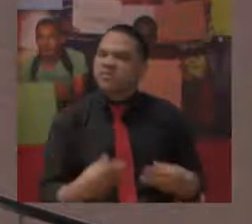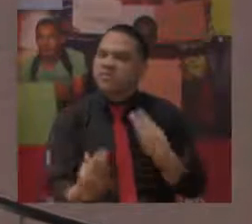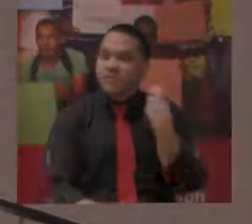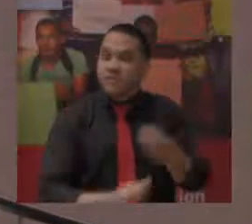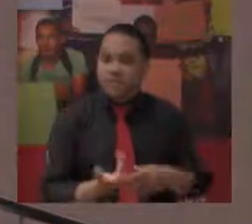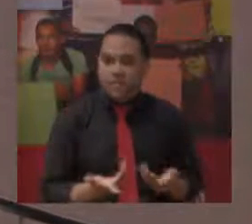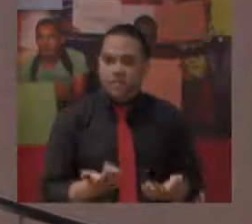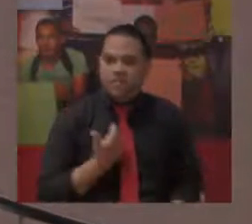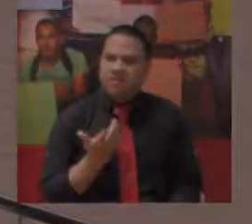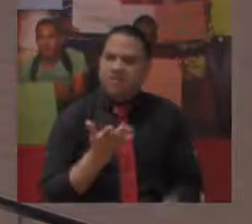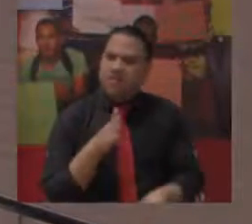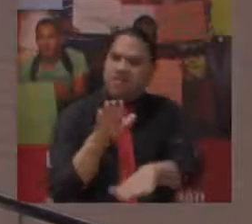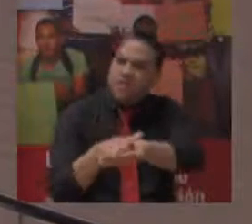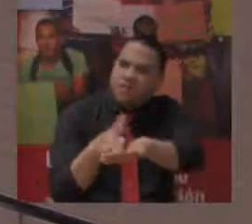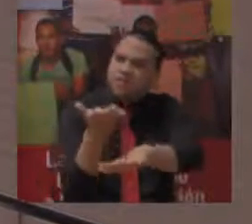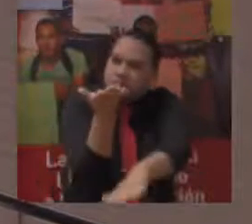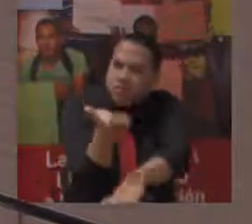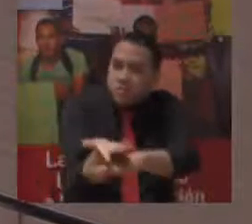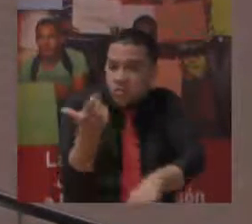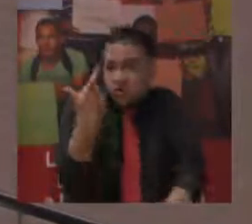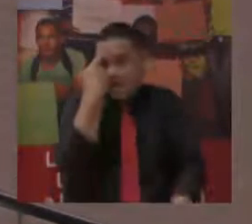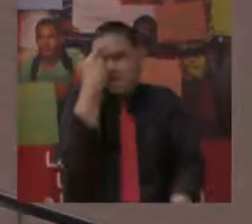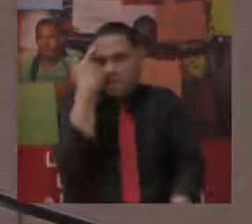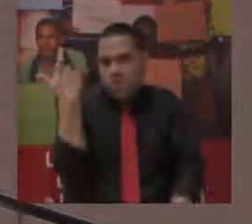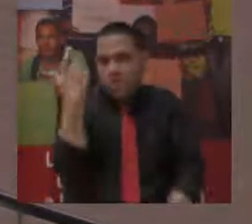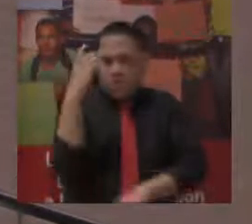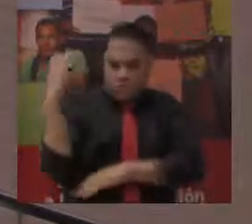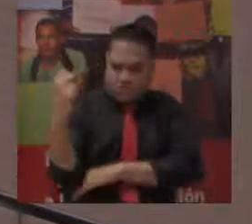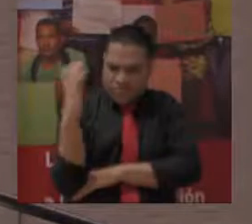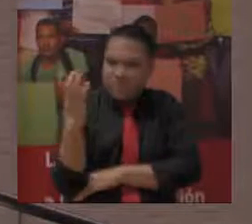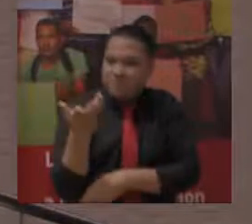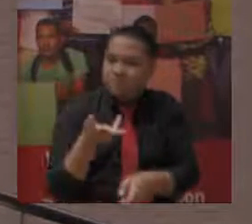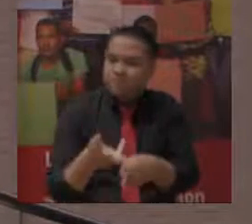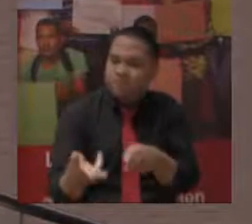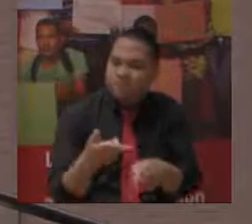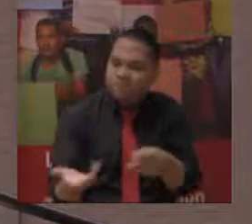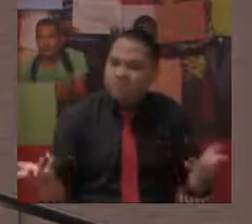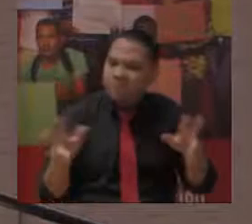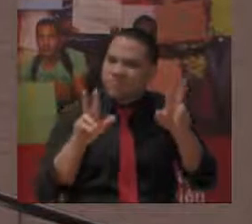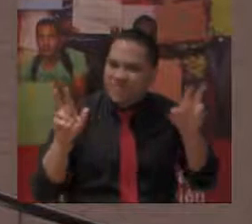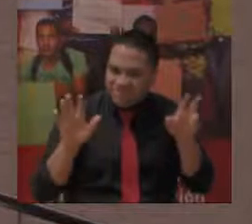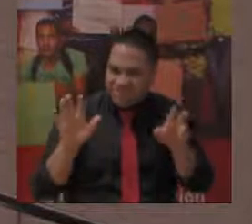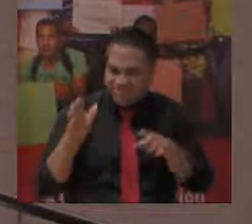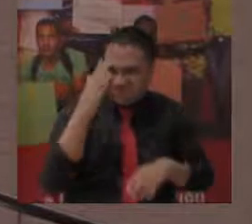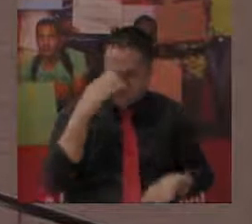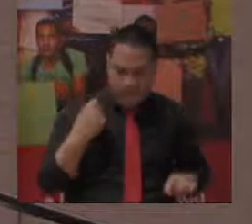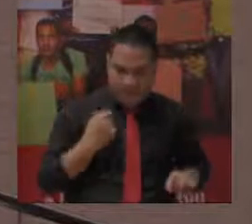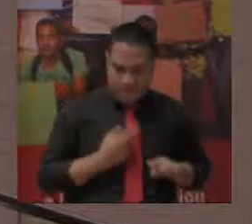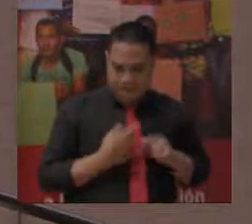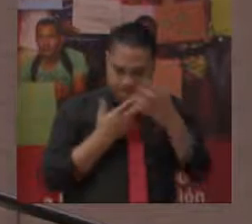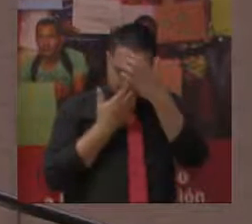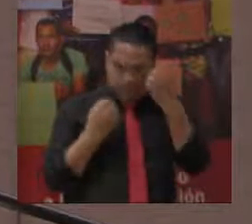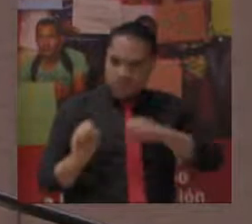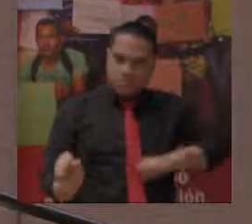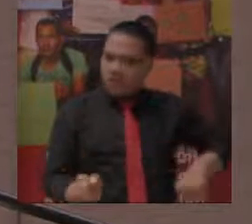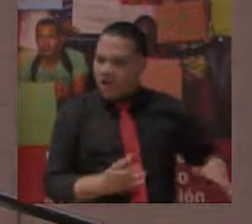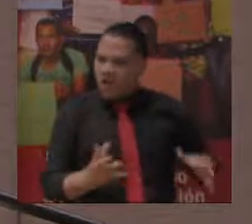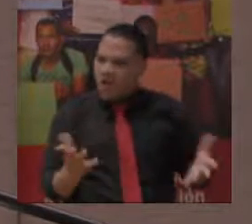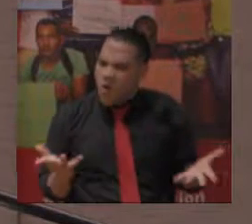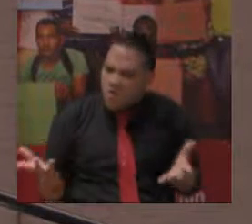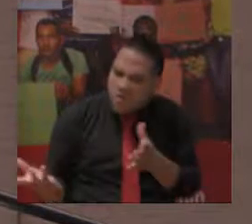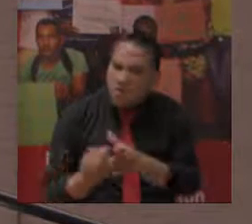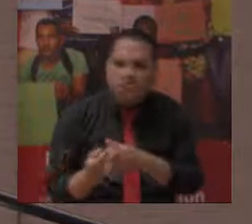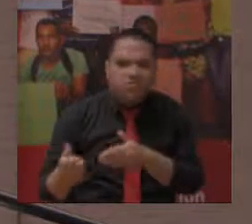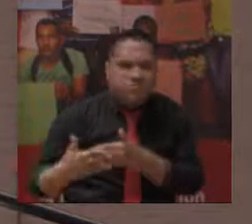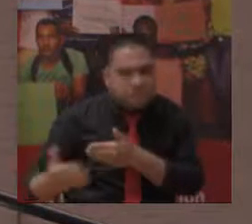los retos, lo que se nos viene como colombianos en temas de reintegración. Y les voy a contar brevemente el orden del